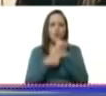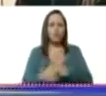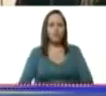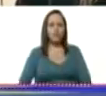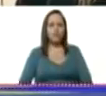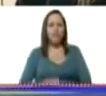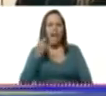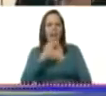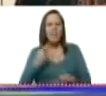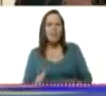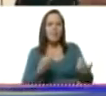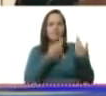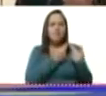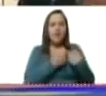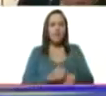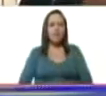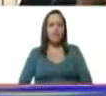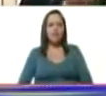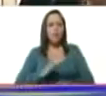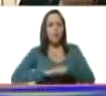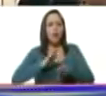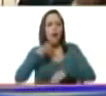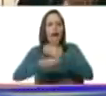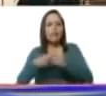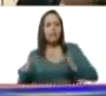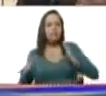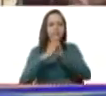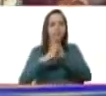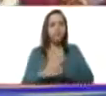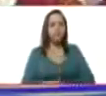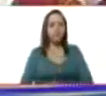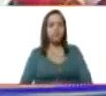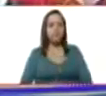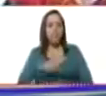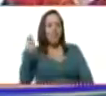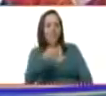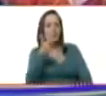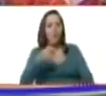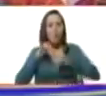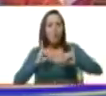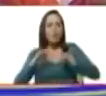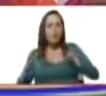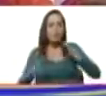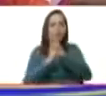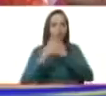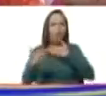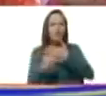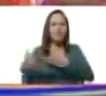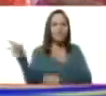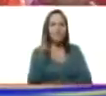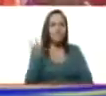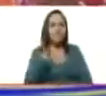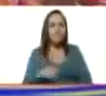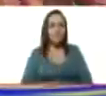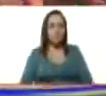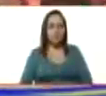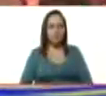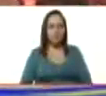el responsable directo que buscó estas sanciones.